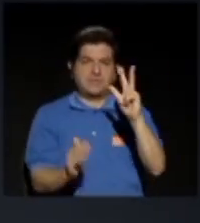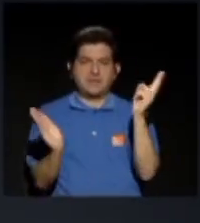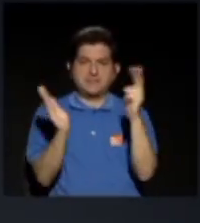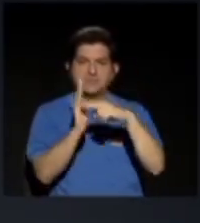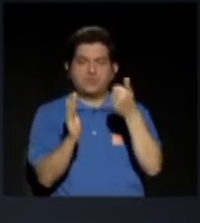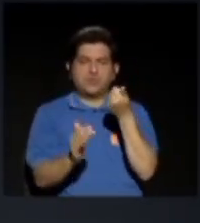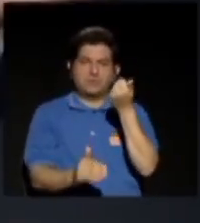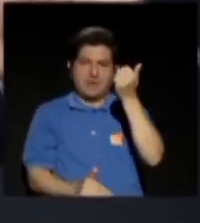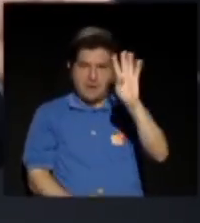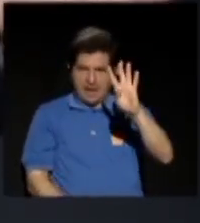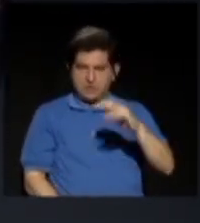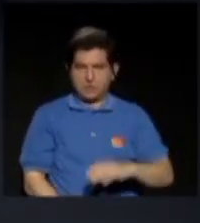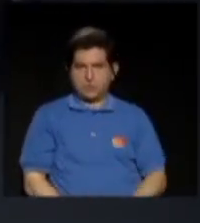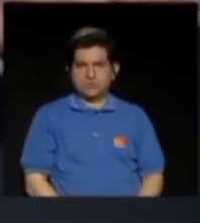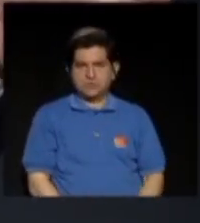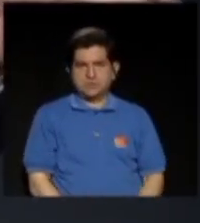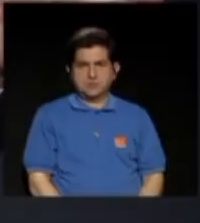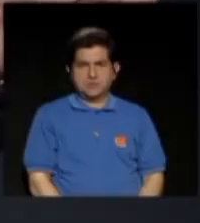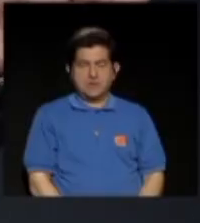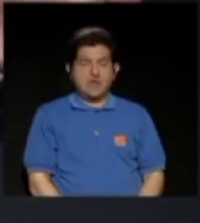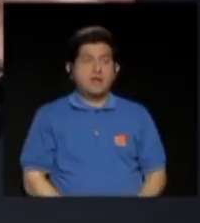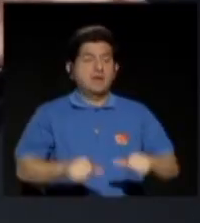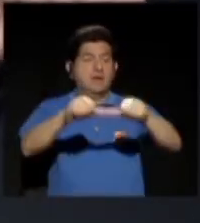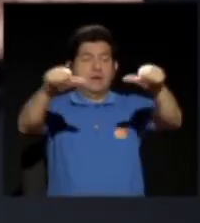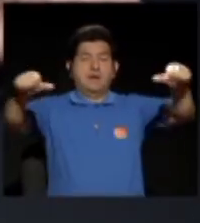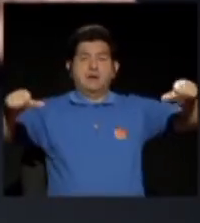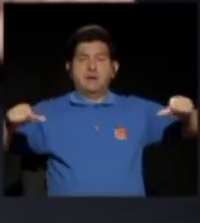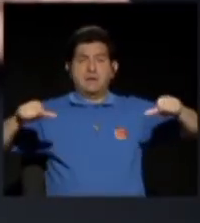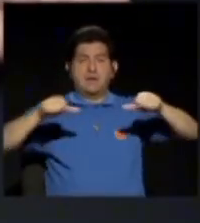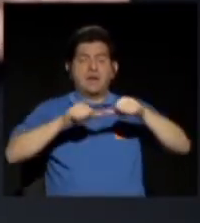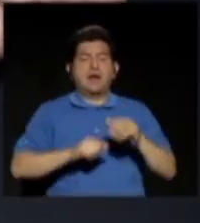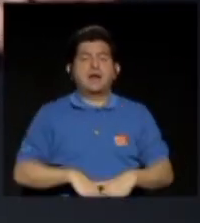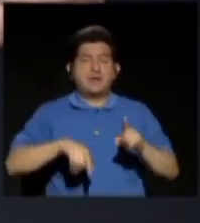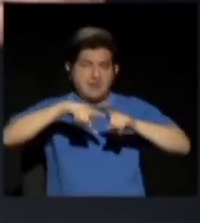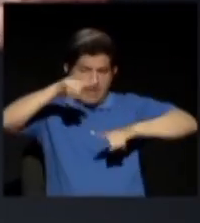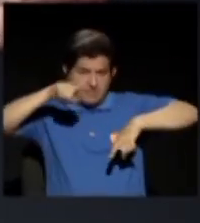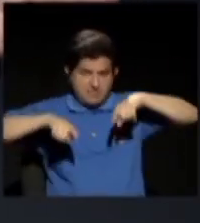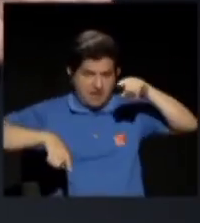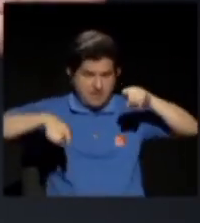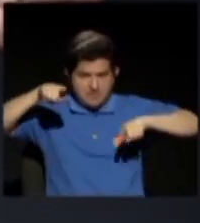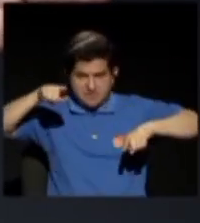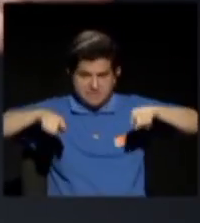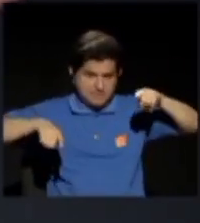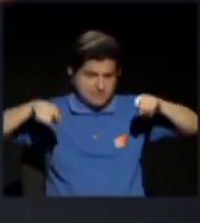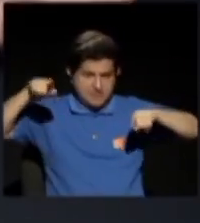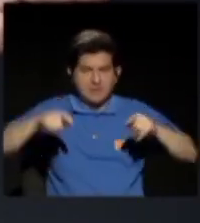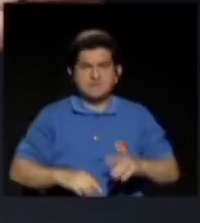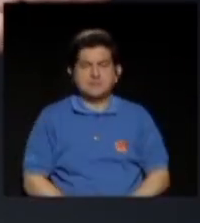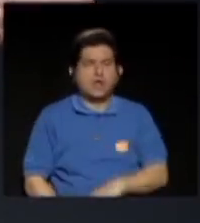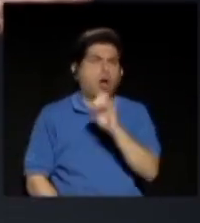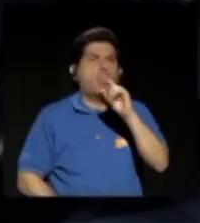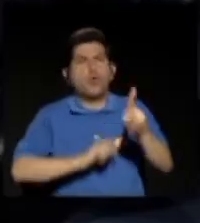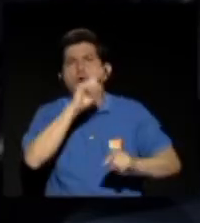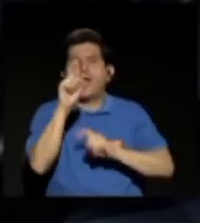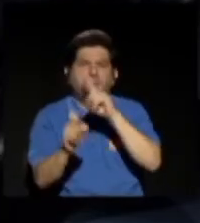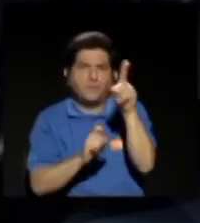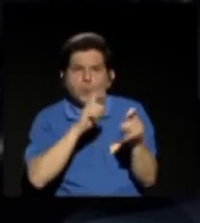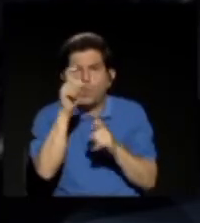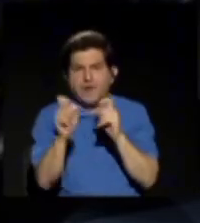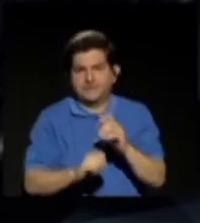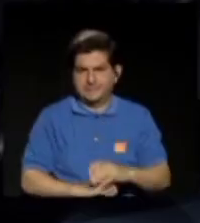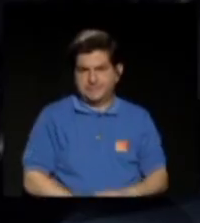2014, en el área de estadísticas, bueno, de encuestas,